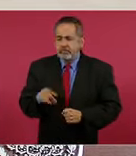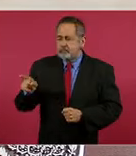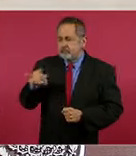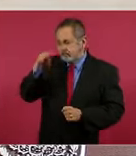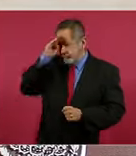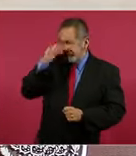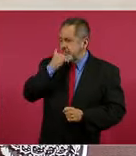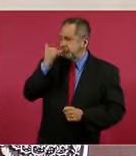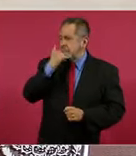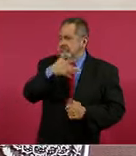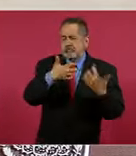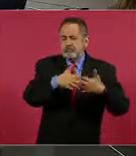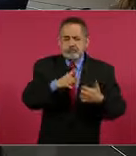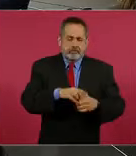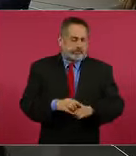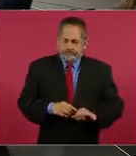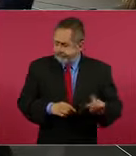interpretación,